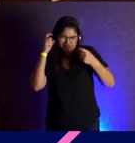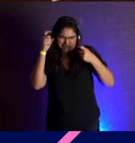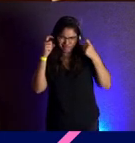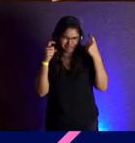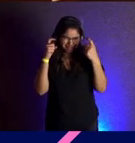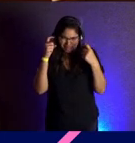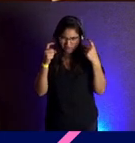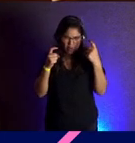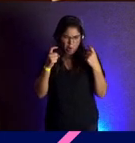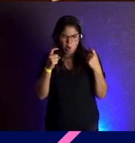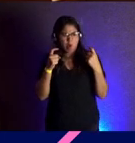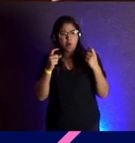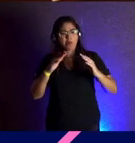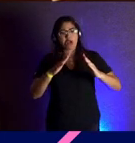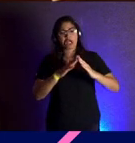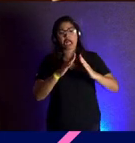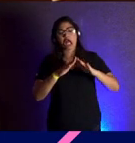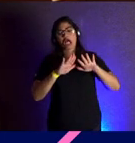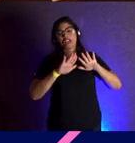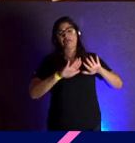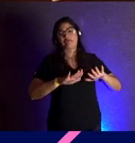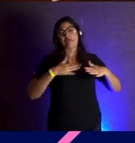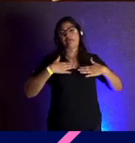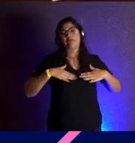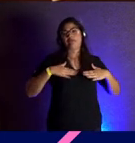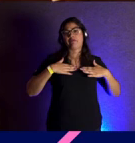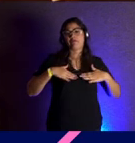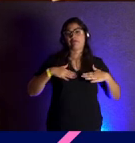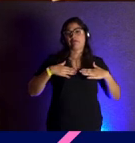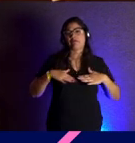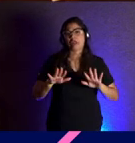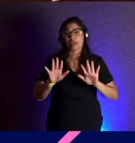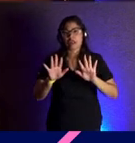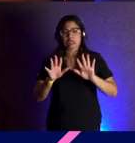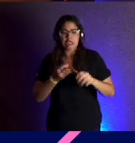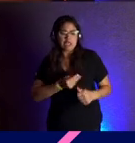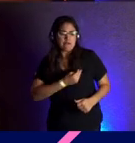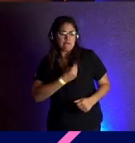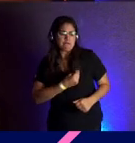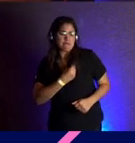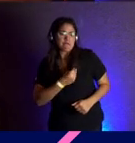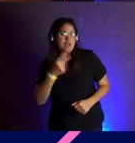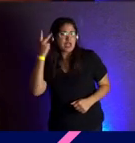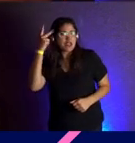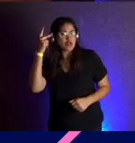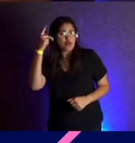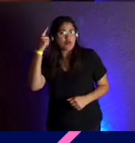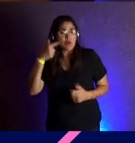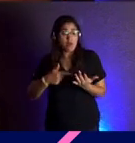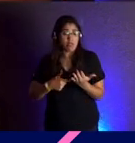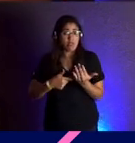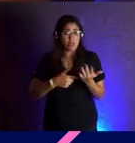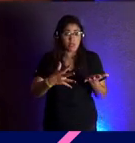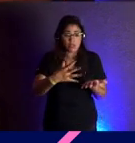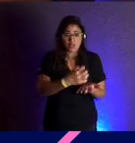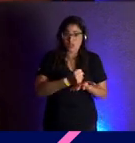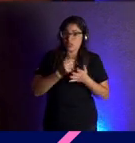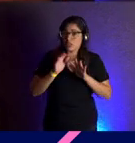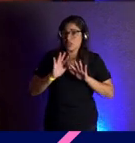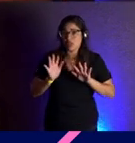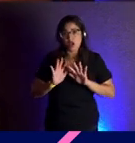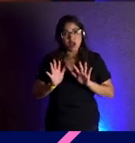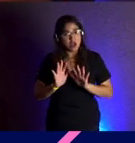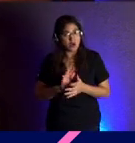mismos estilos de vida, que la tecnología viene a salvarnos. Y la realidad es que no es así.